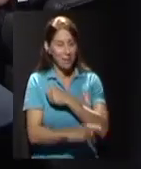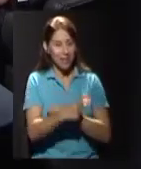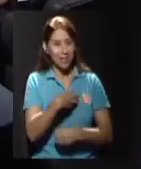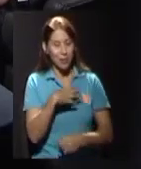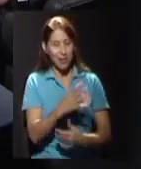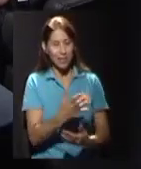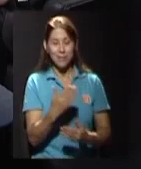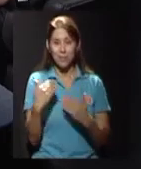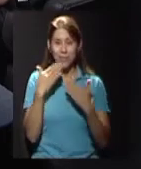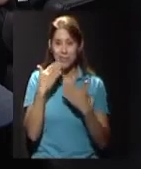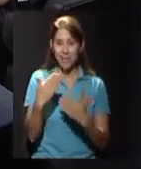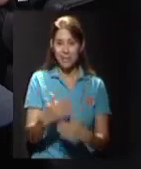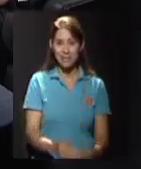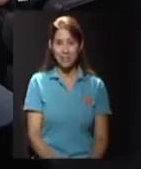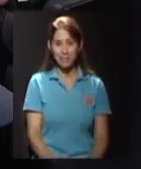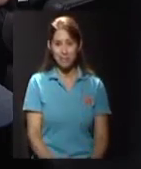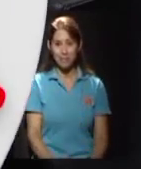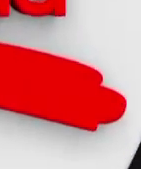mares